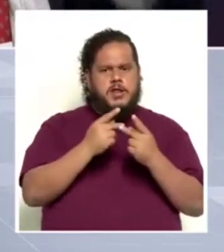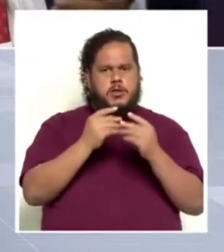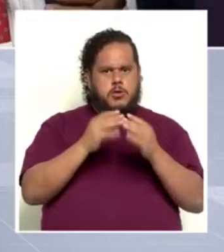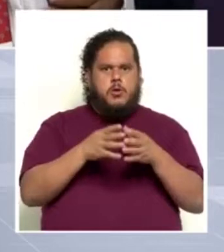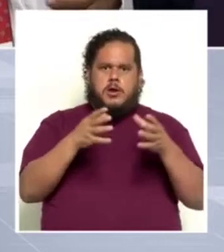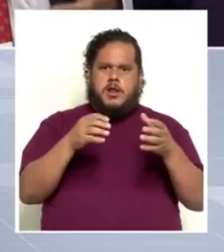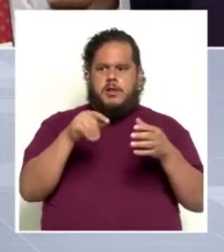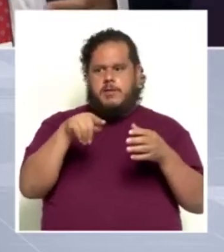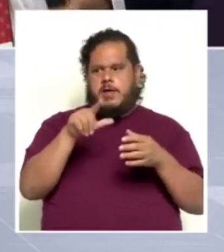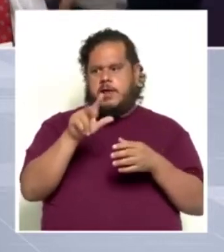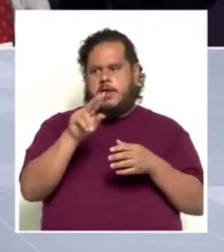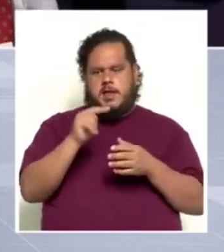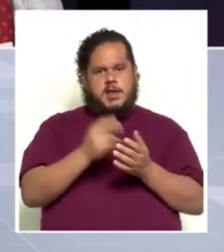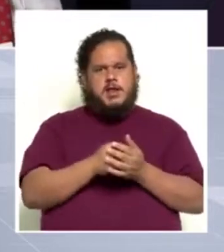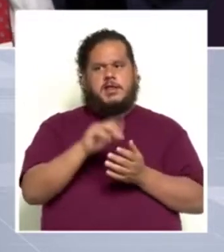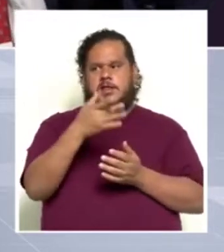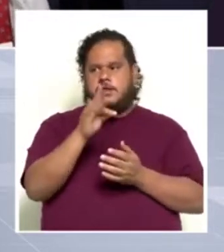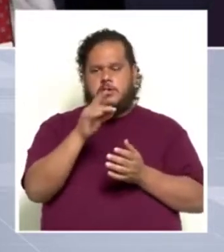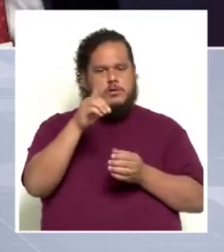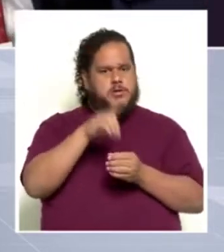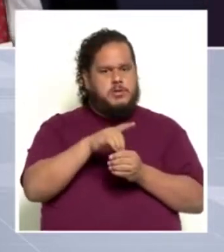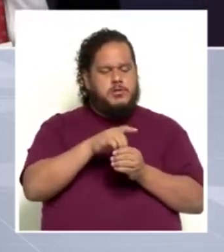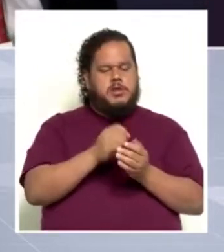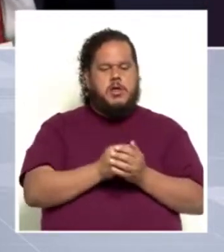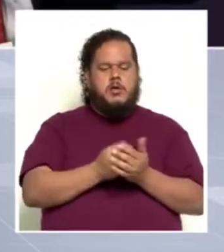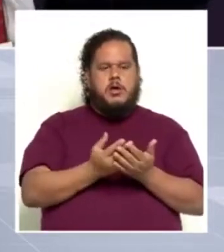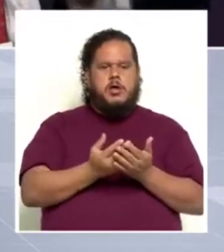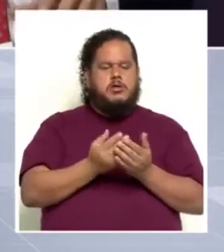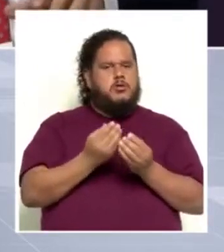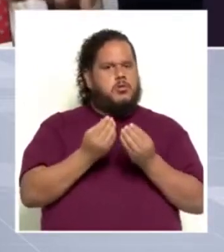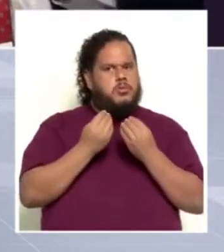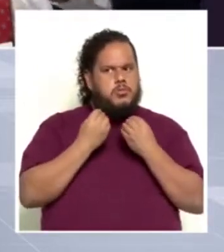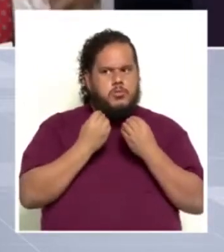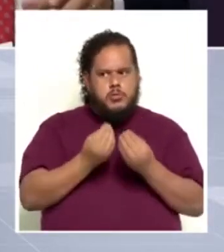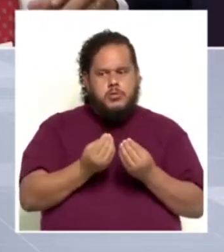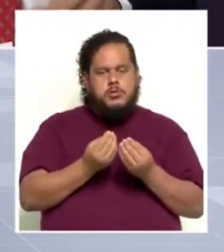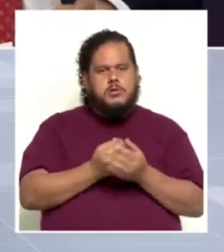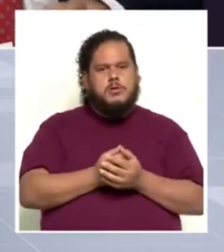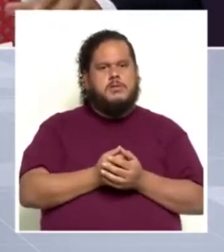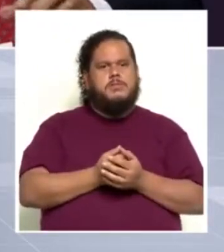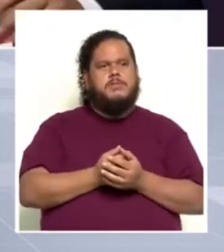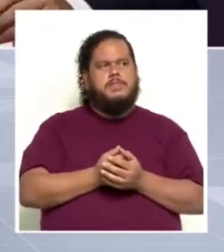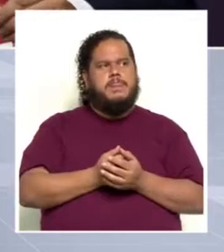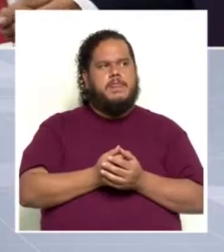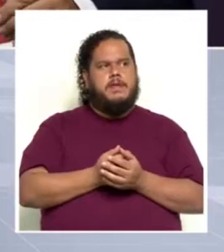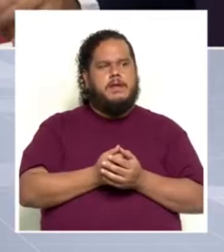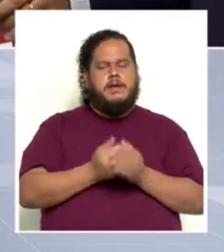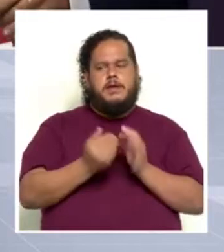de 18 diputados. Es un buque, hoy estoy con las